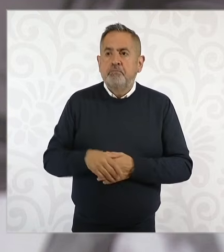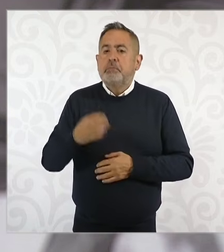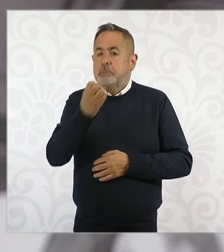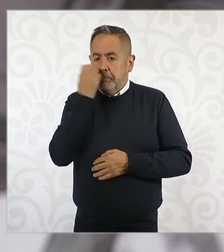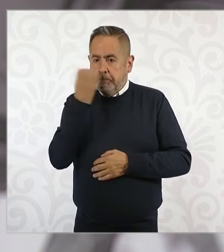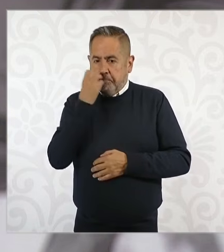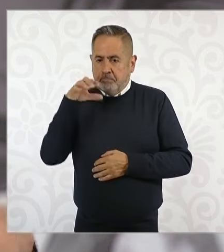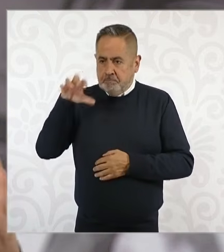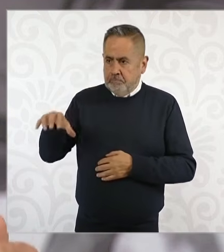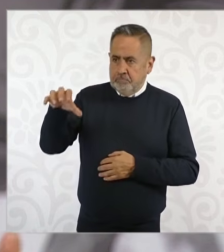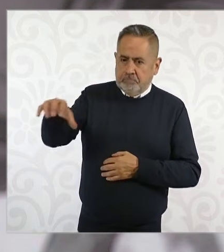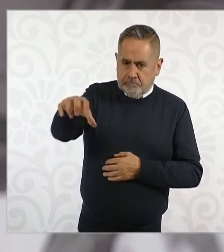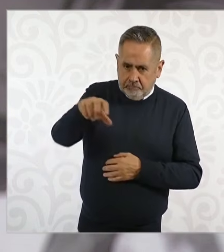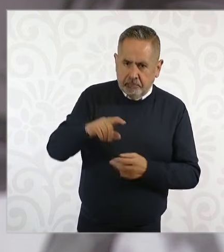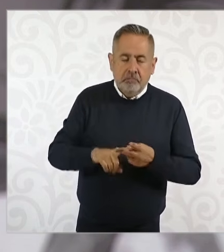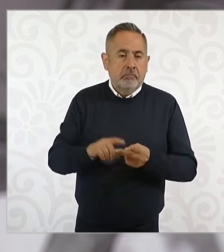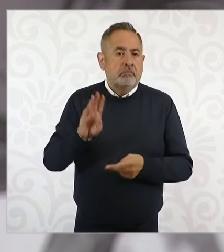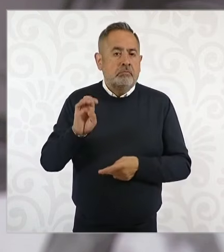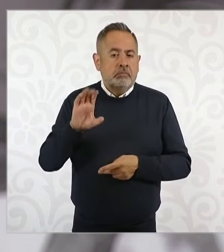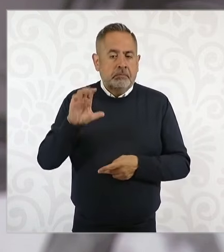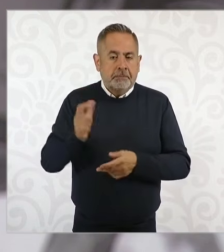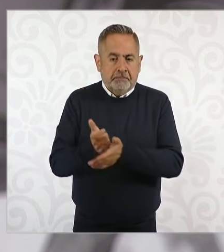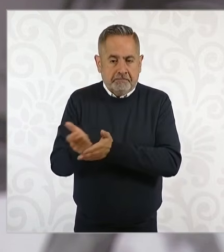escuelas, becas